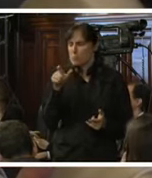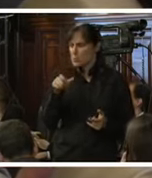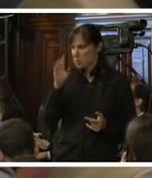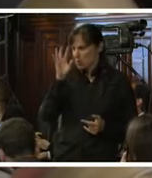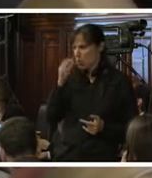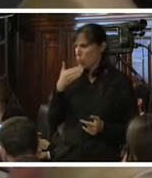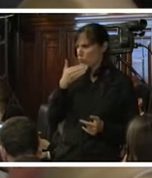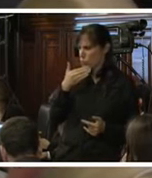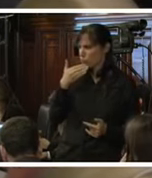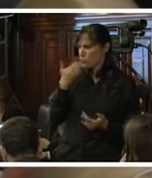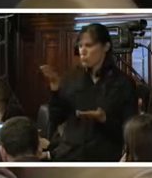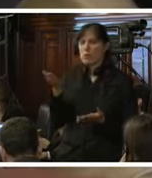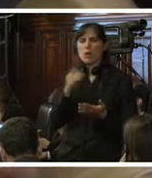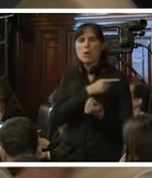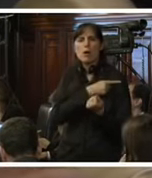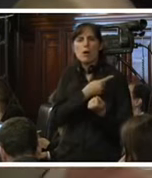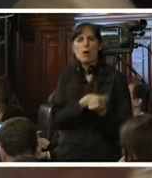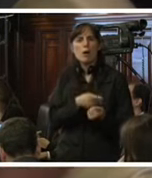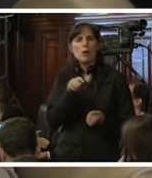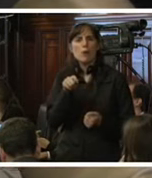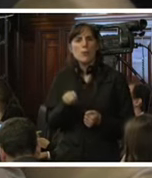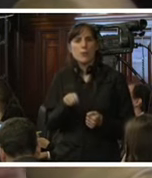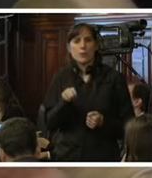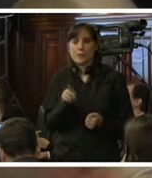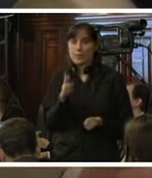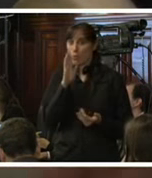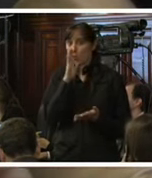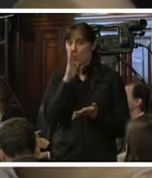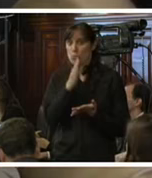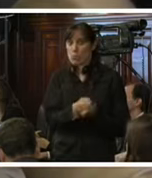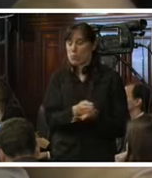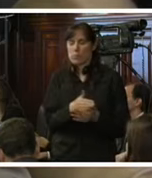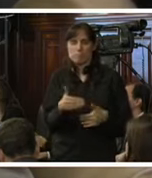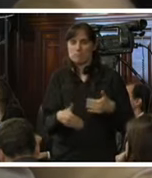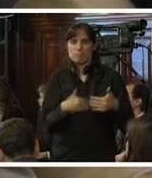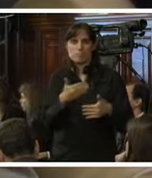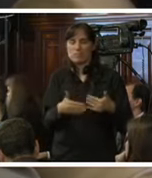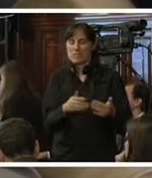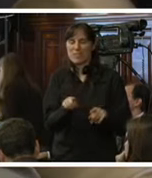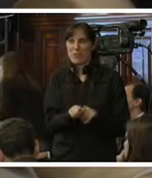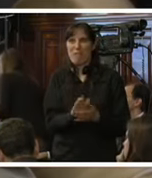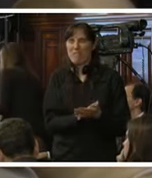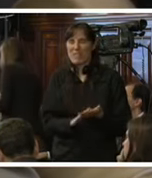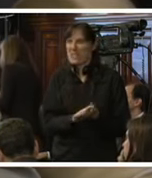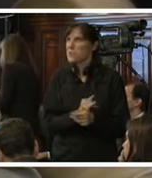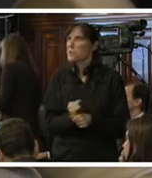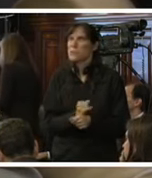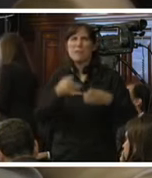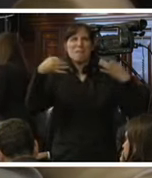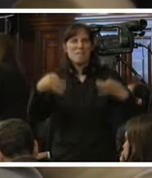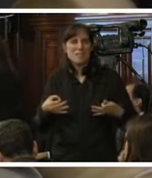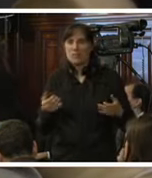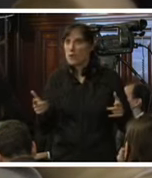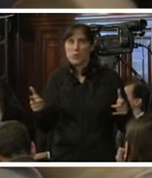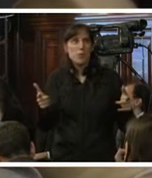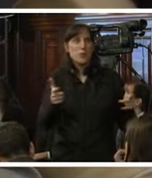sociedad, eso, digamos, sería como la última ratio ya de un proceso de vaciamiento institucional